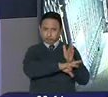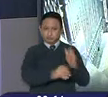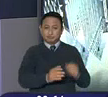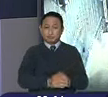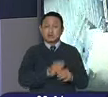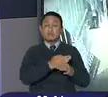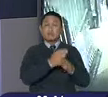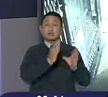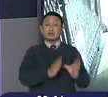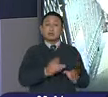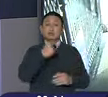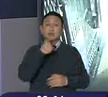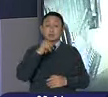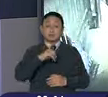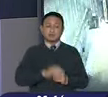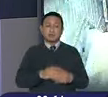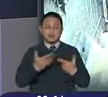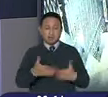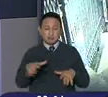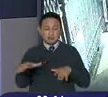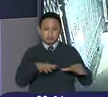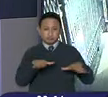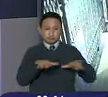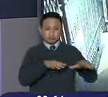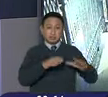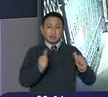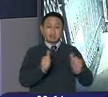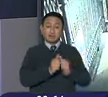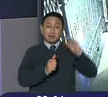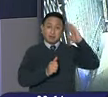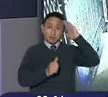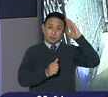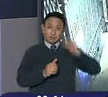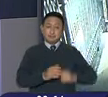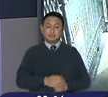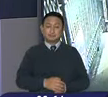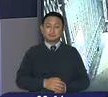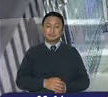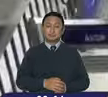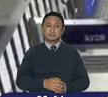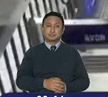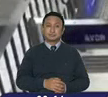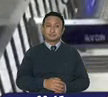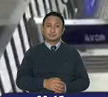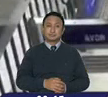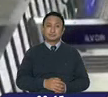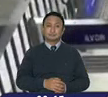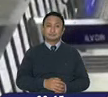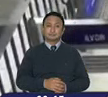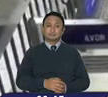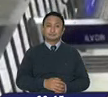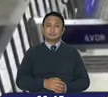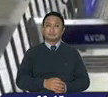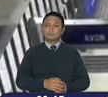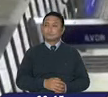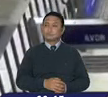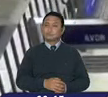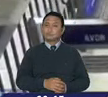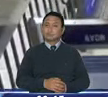funcionario asegura que se han coordinado acciones con la Policía Nacional. Todo fue en cuestión de